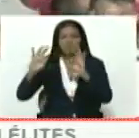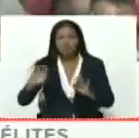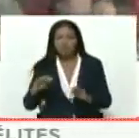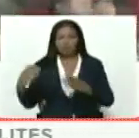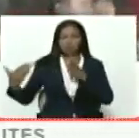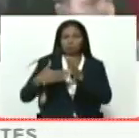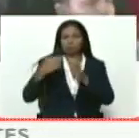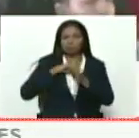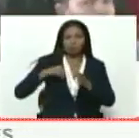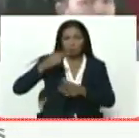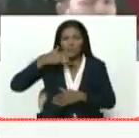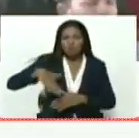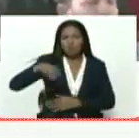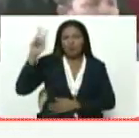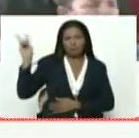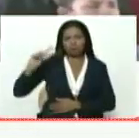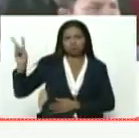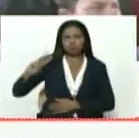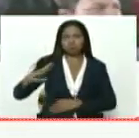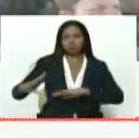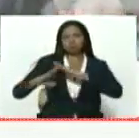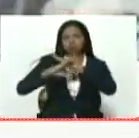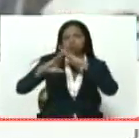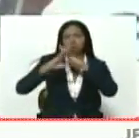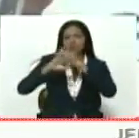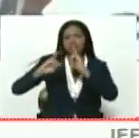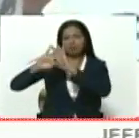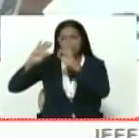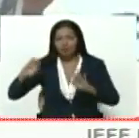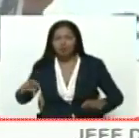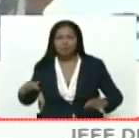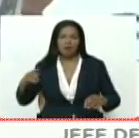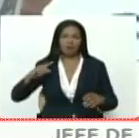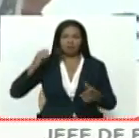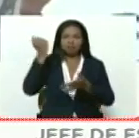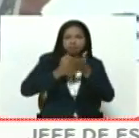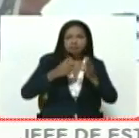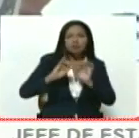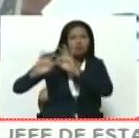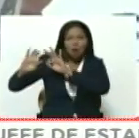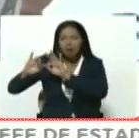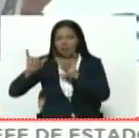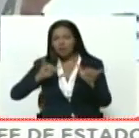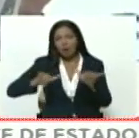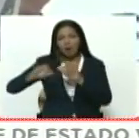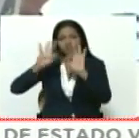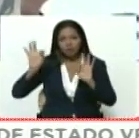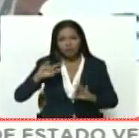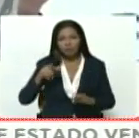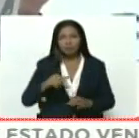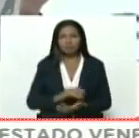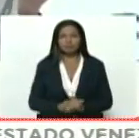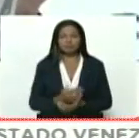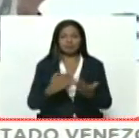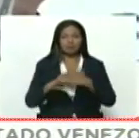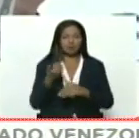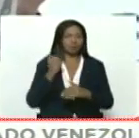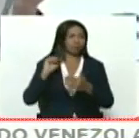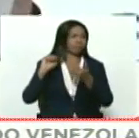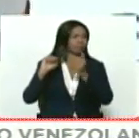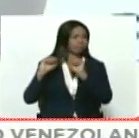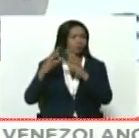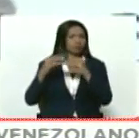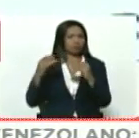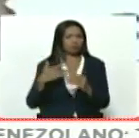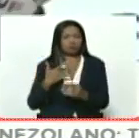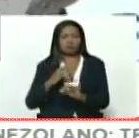el pueblo de Venezuela. Las sanciones son crímenes, las sanciones son criminales y las vamos a repudiar en todos los